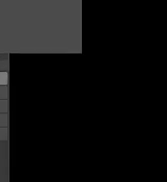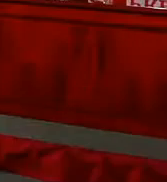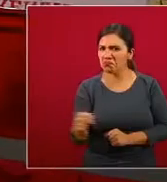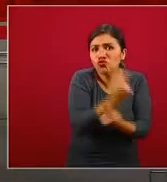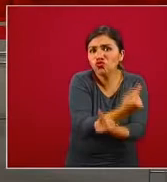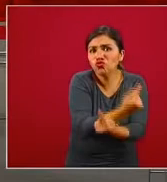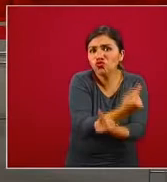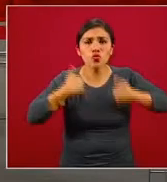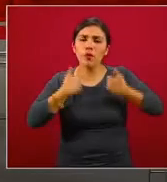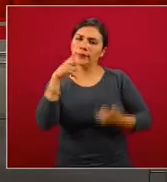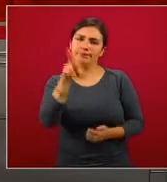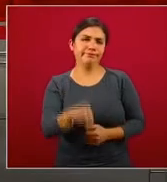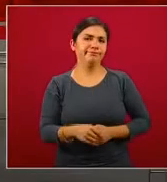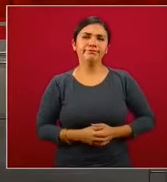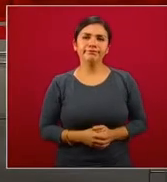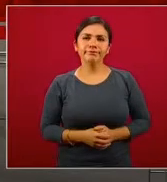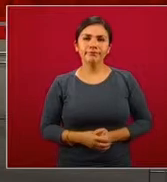juventud.